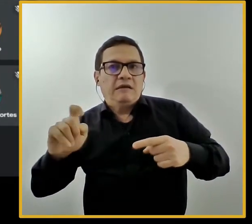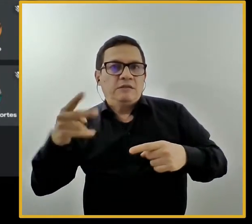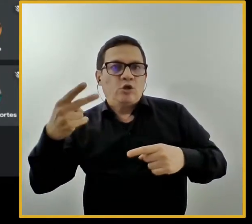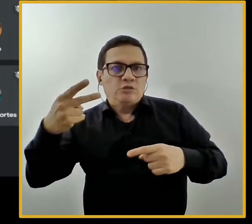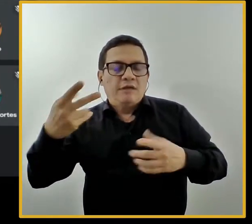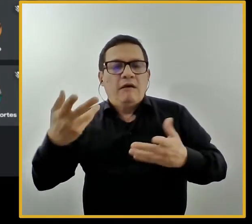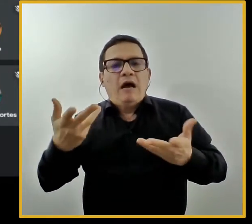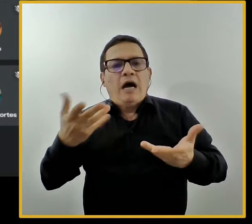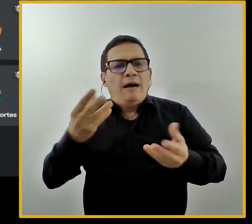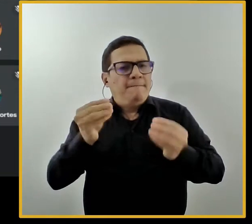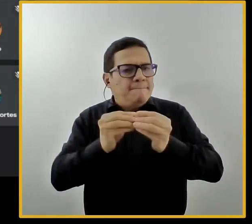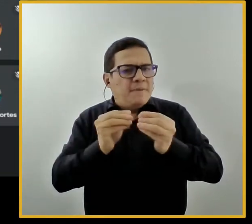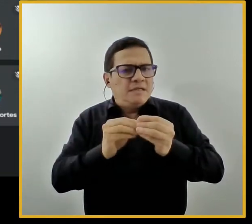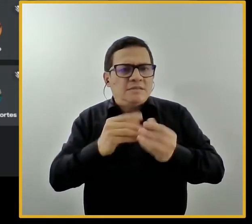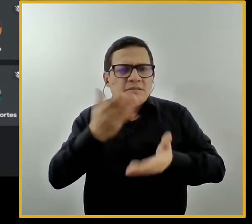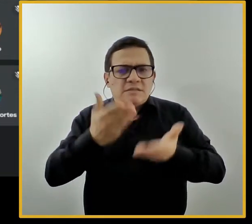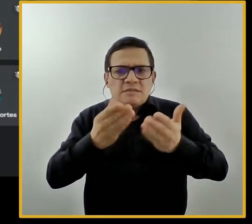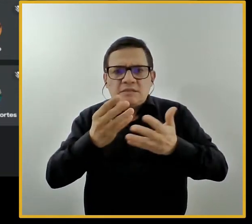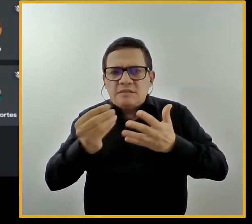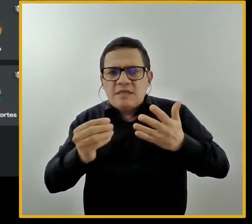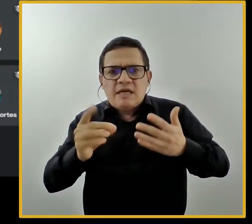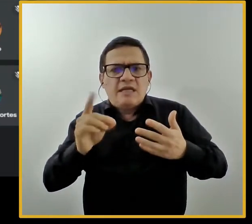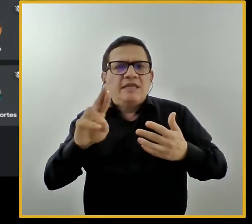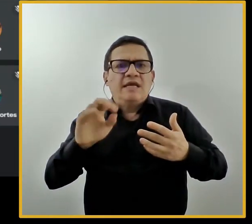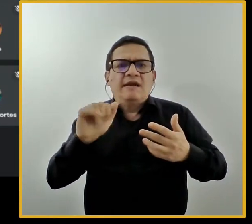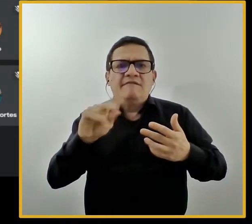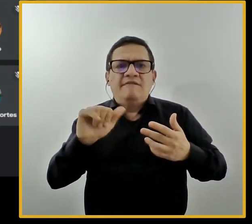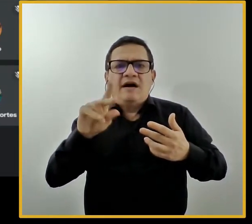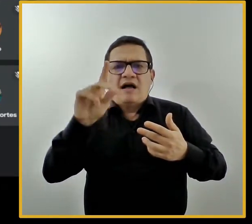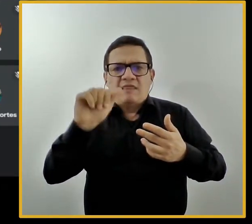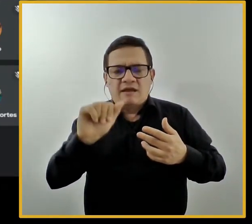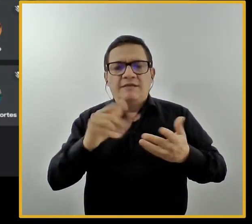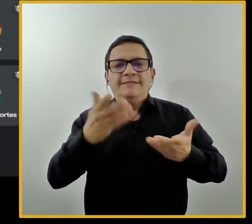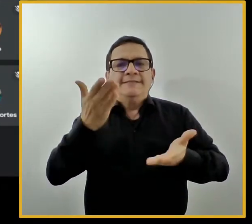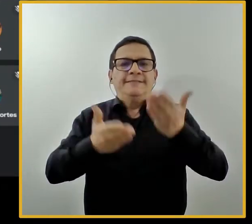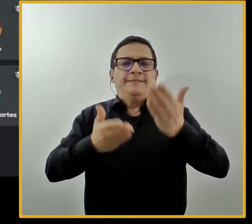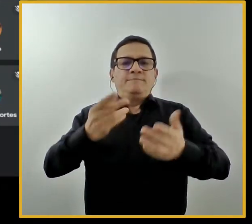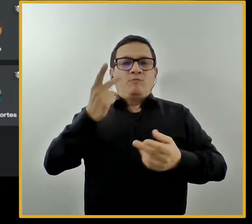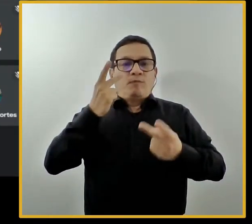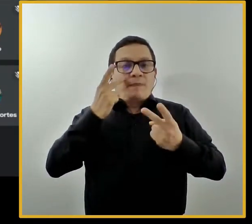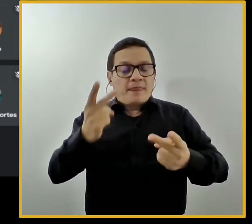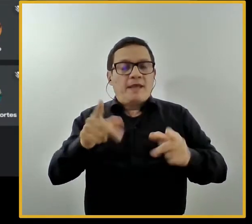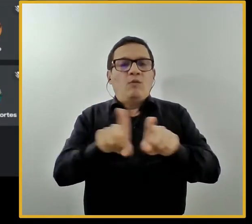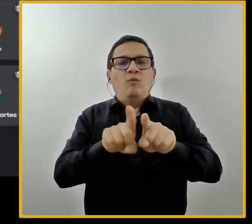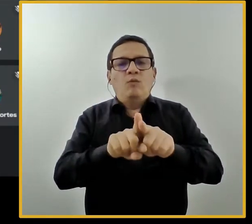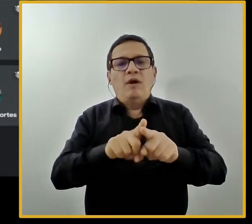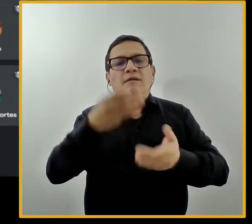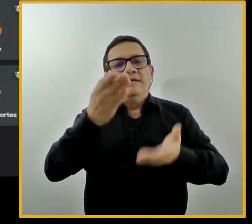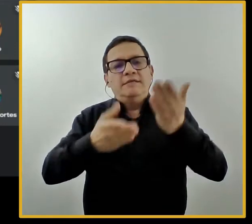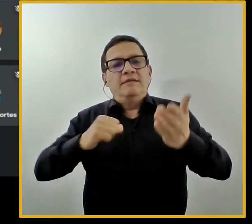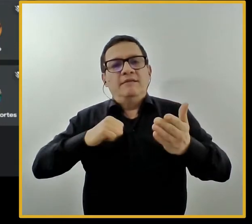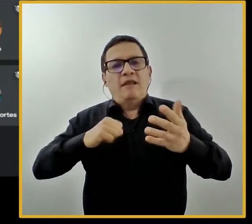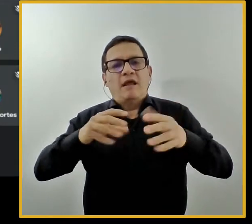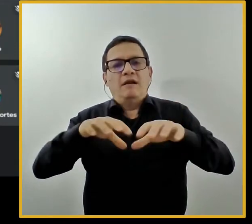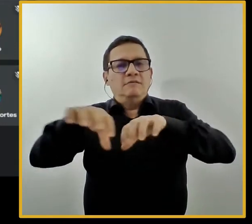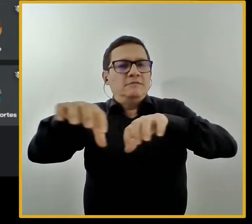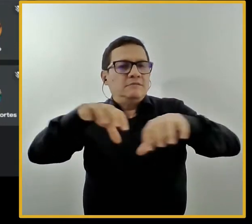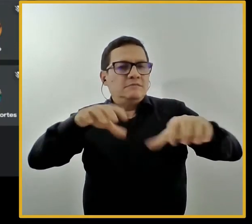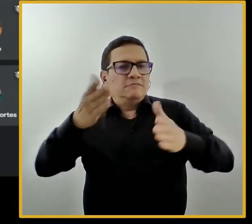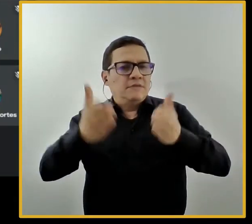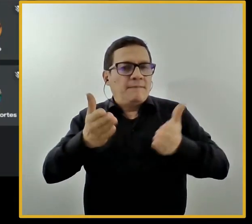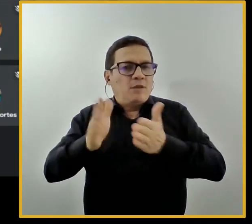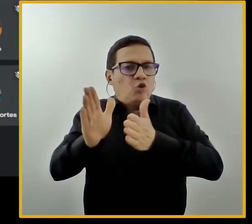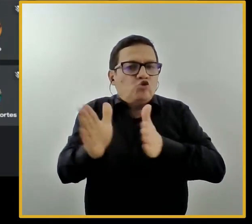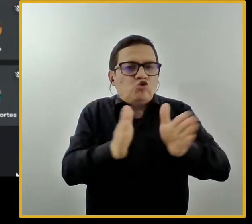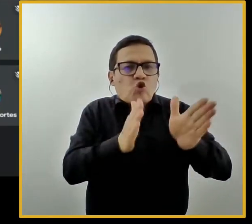Para ello también, como habíamos mencionado anteriormente, pues allí mencionamos que también se clasifica de acuerdo a su